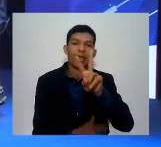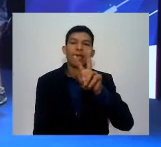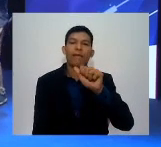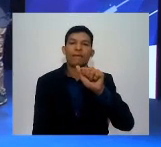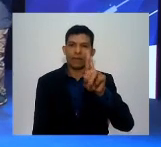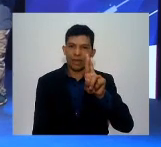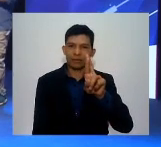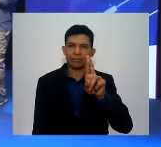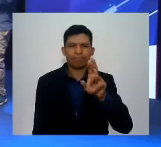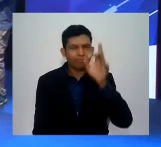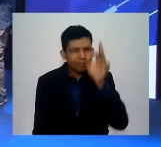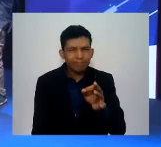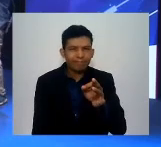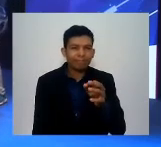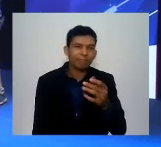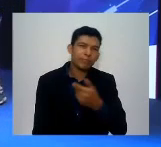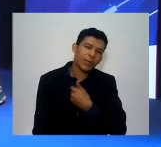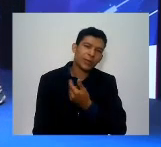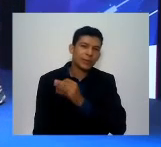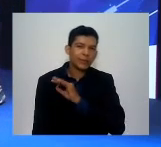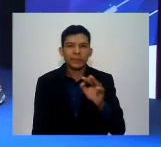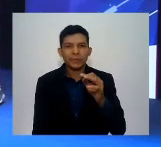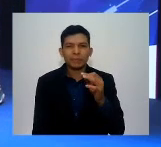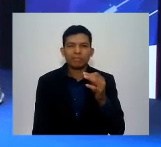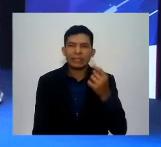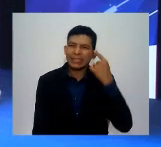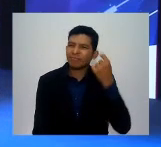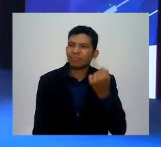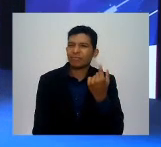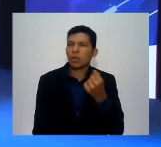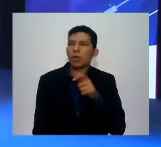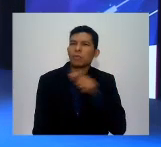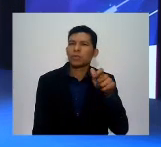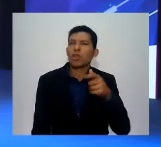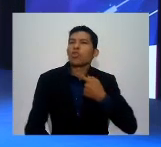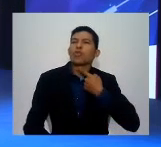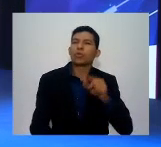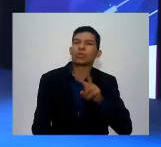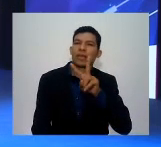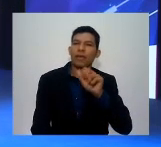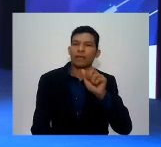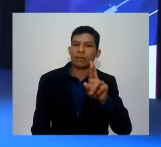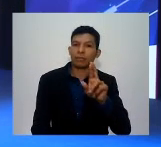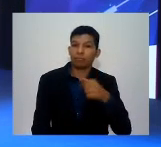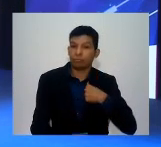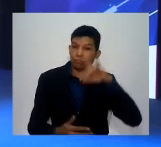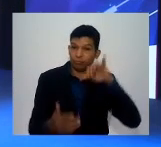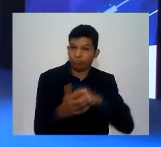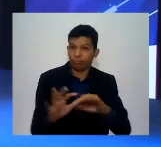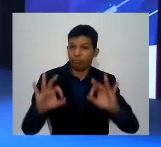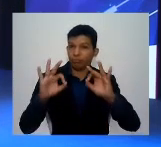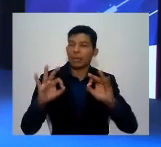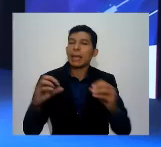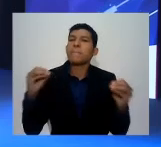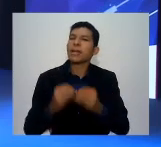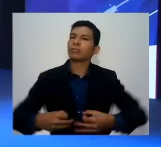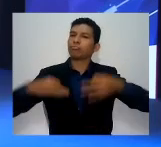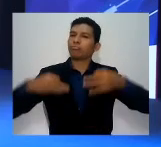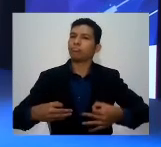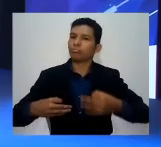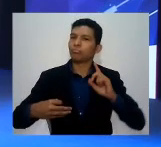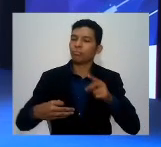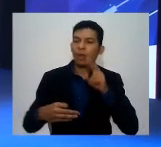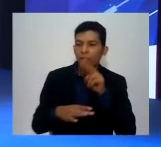Y de una manera similar a como lo hacen estos dispositivos, pues también hay unas pruebas que nos sirven para medir el consumo de